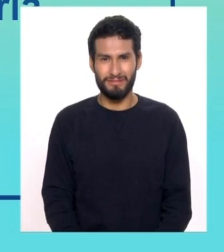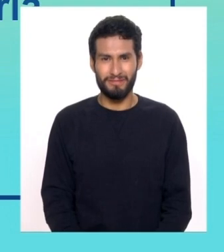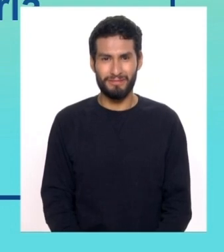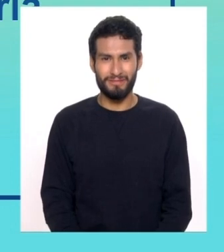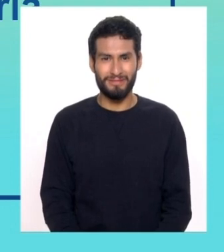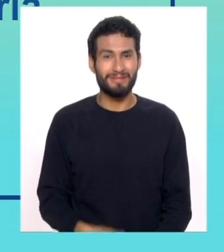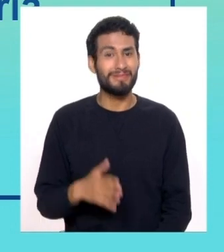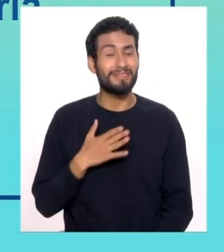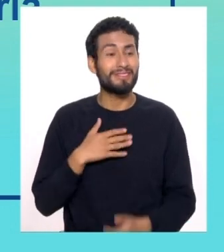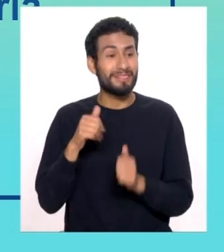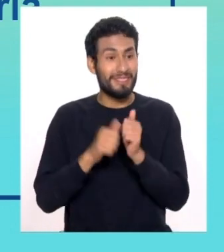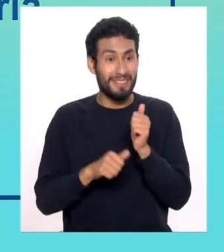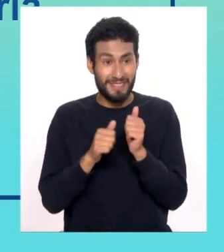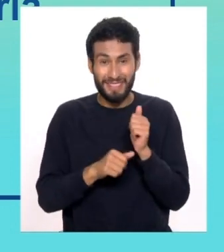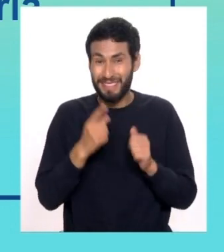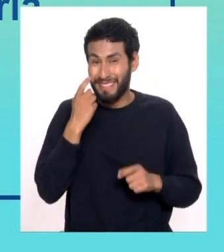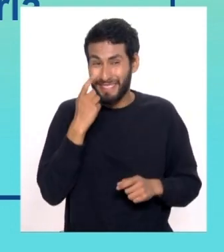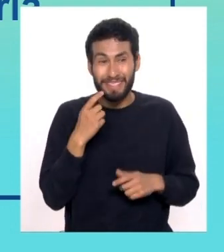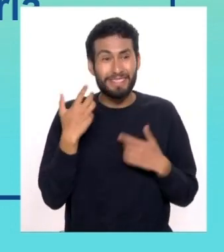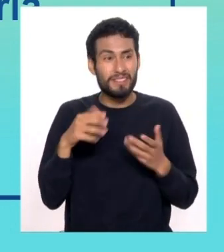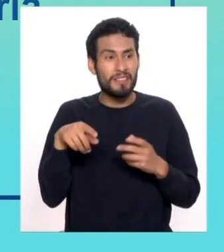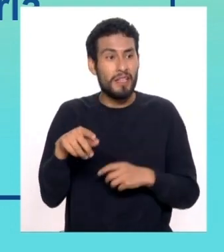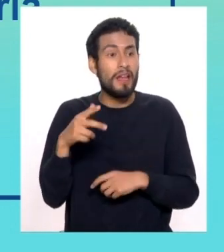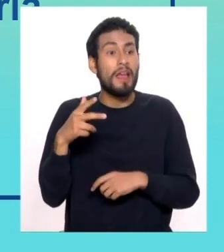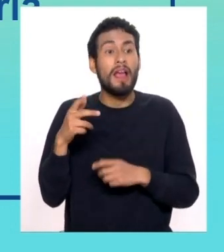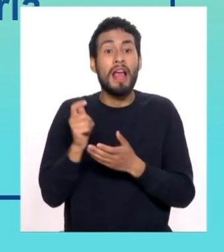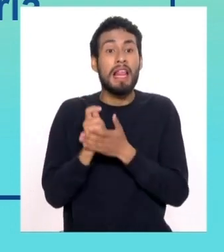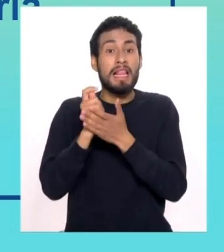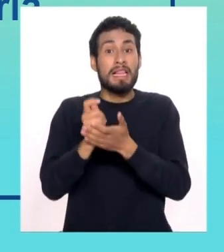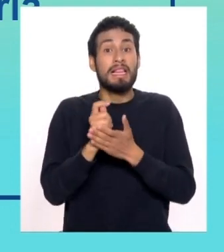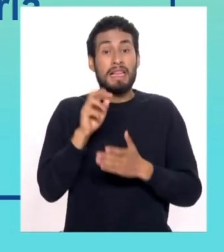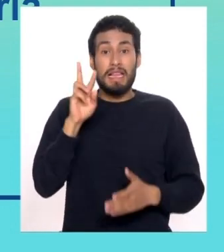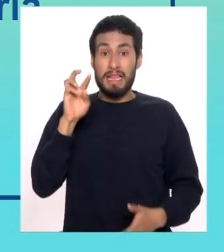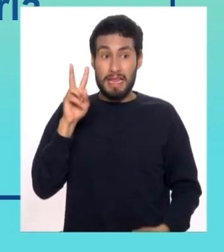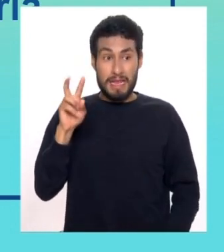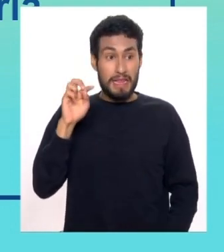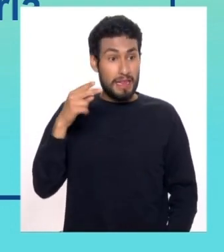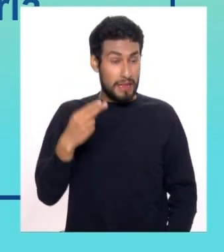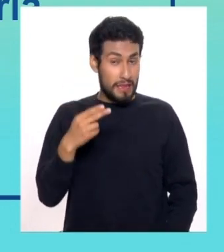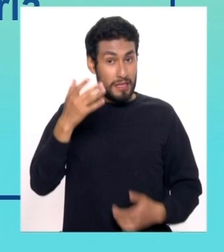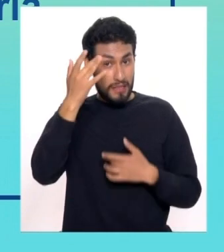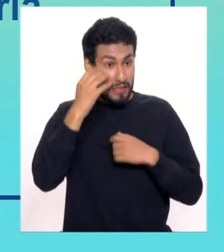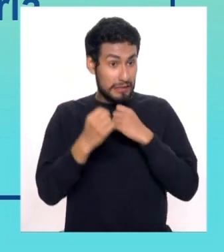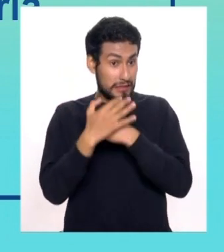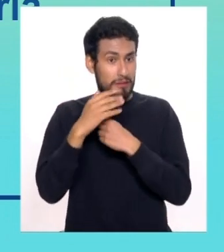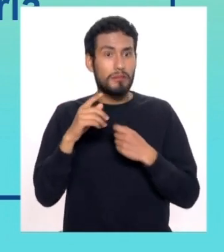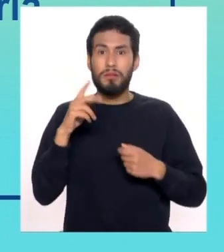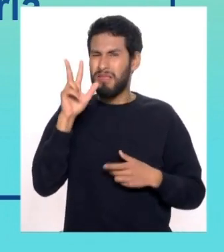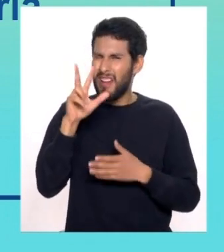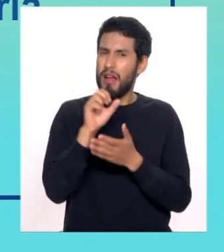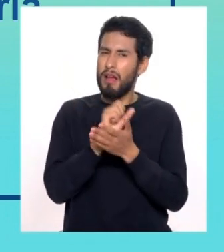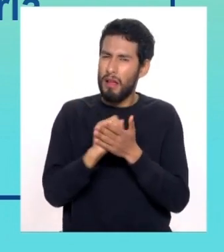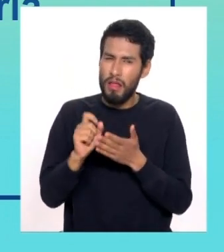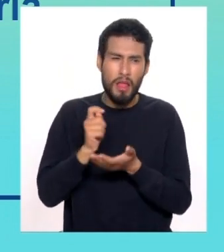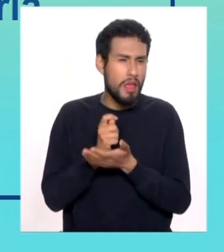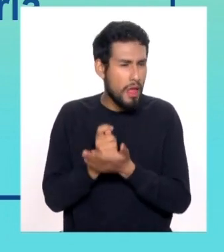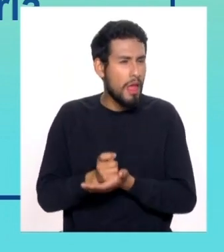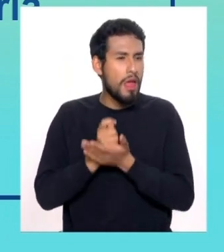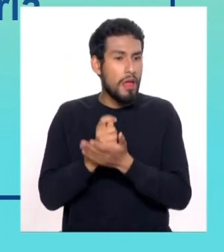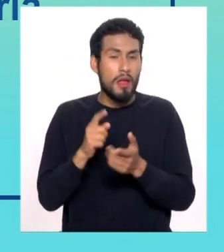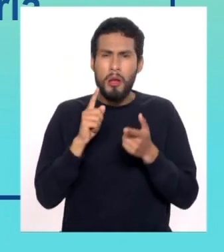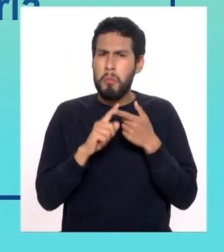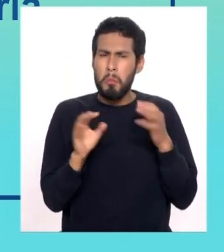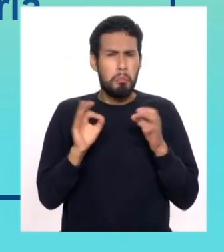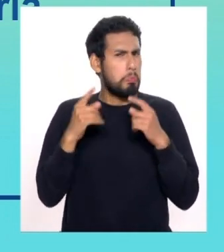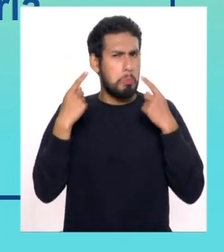Sí, mi hermano recientemente ha recibido un tratamiento para virus de papiloma humano durante 3 meses, pero este